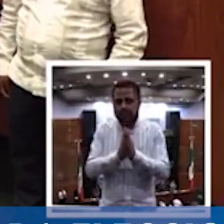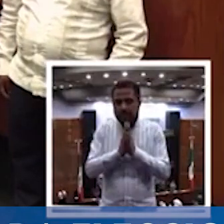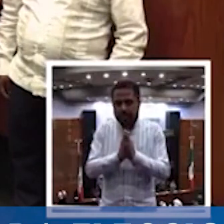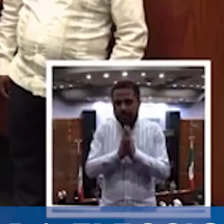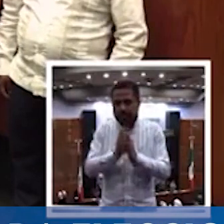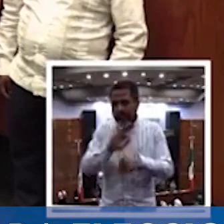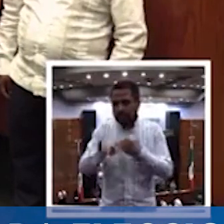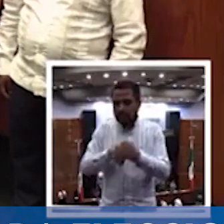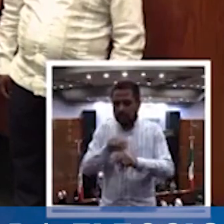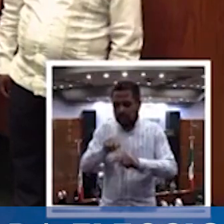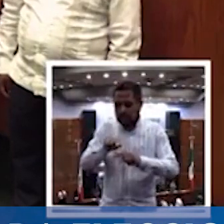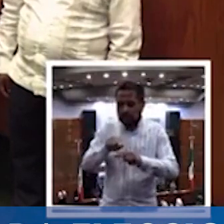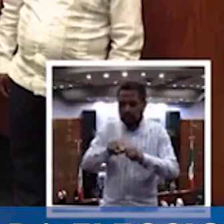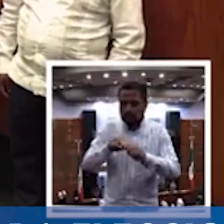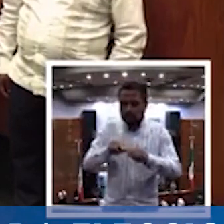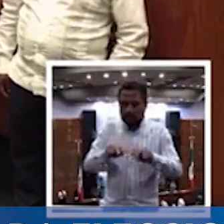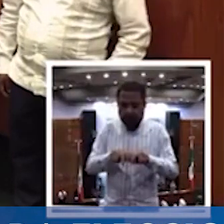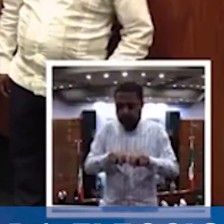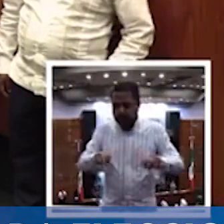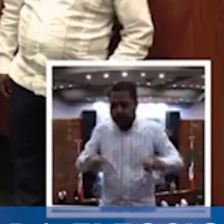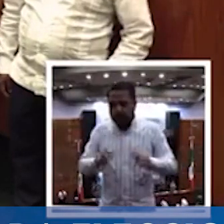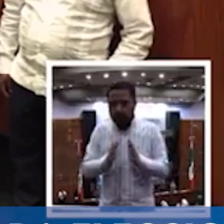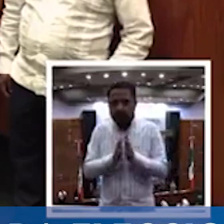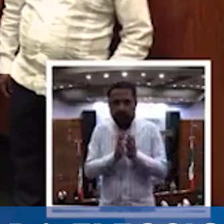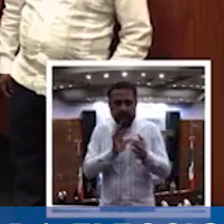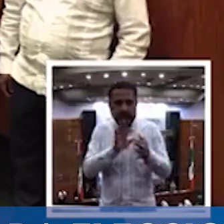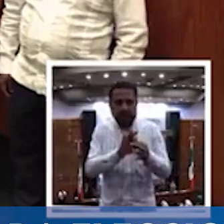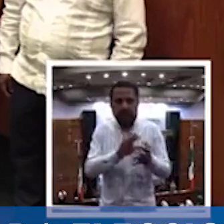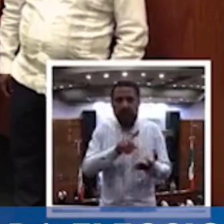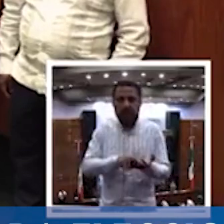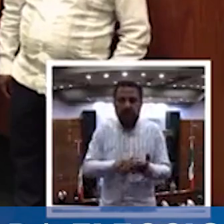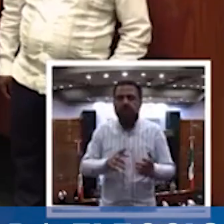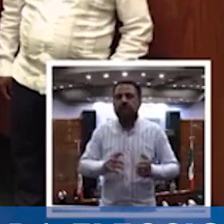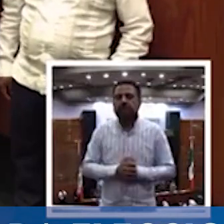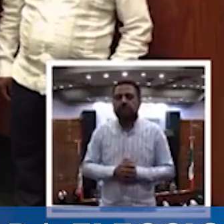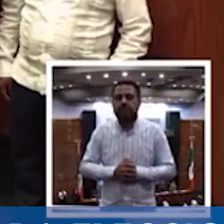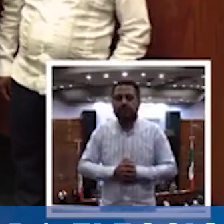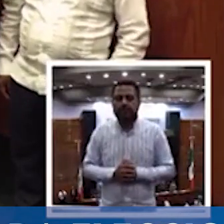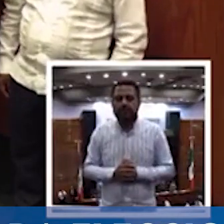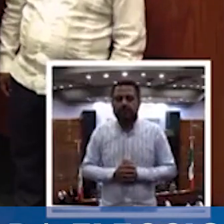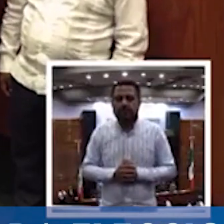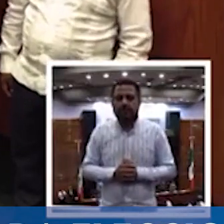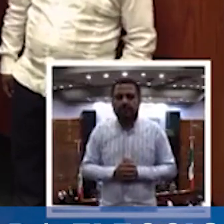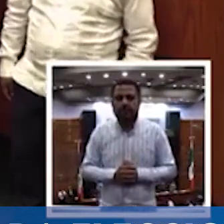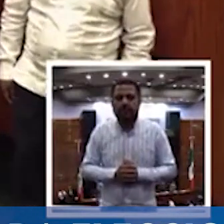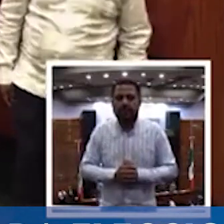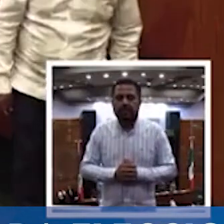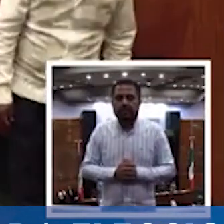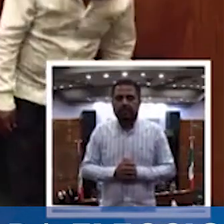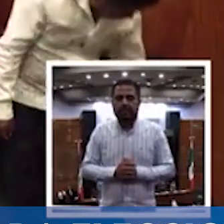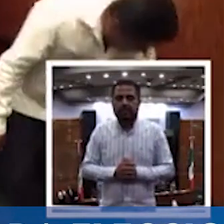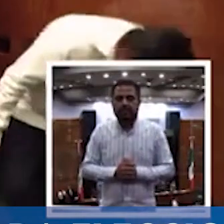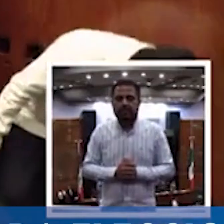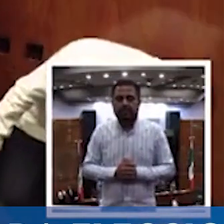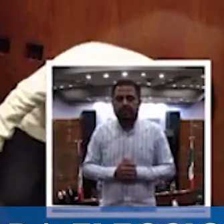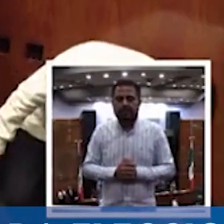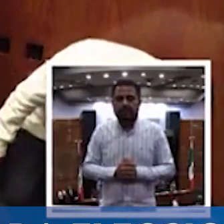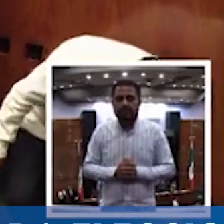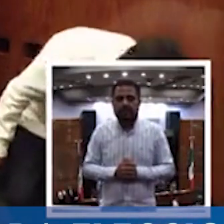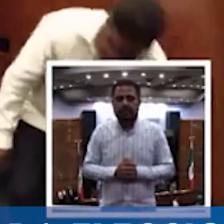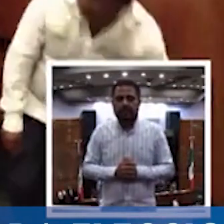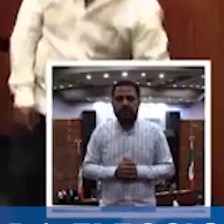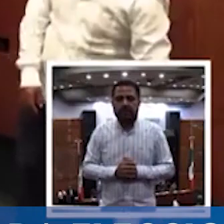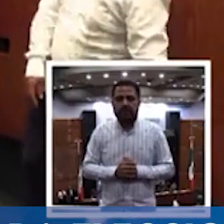lugar en sesión ordinaria tomaron protesta nueve diputados suplentes entre ellos se encuentra la suplente de la morenista